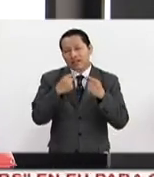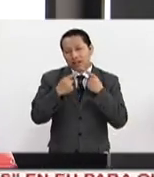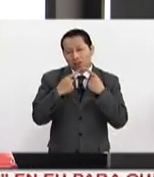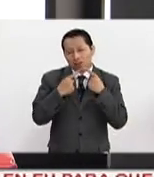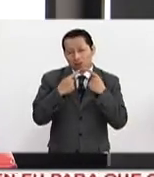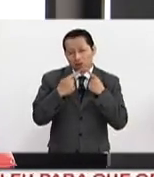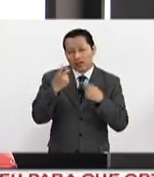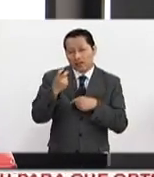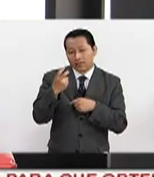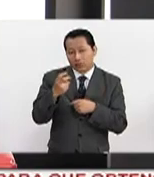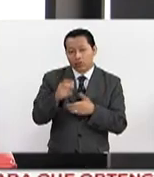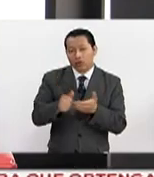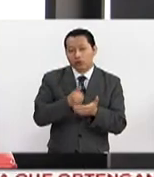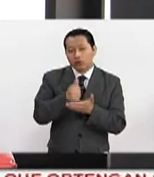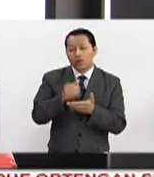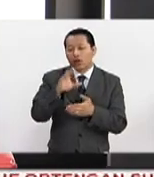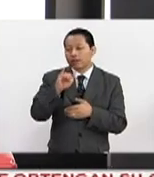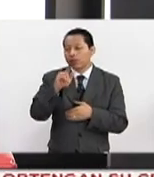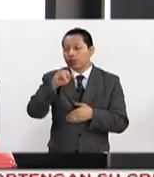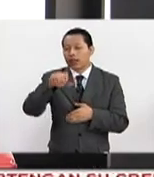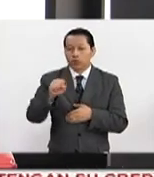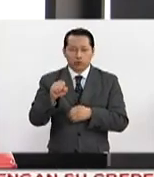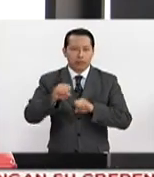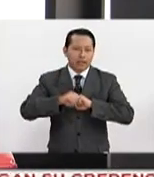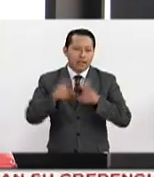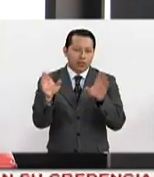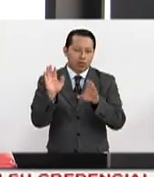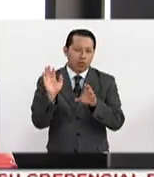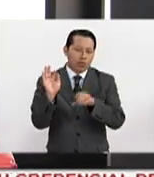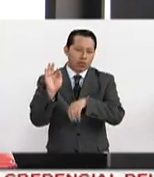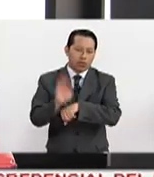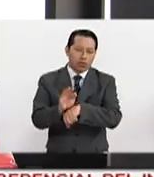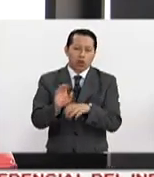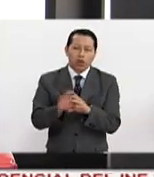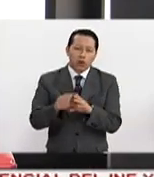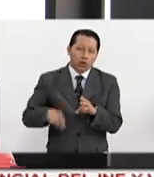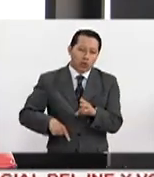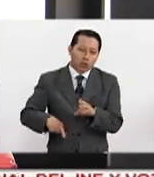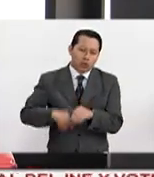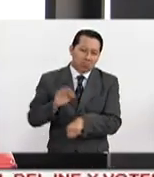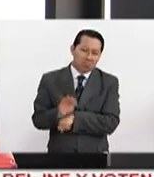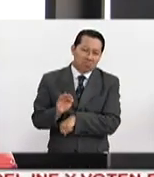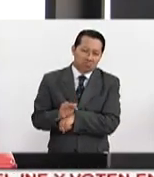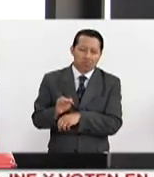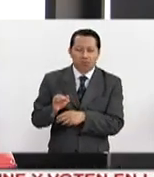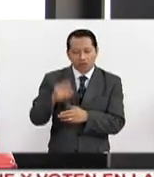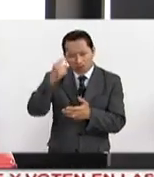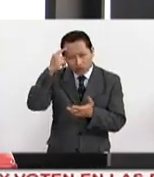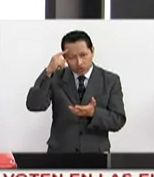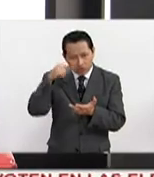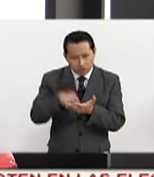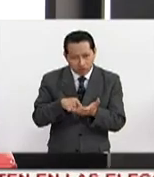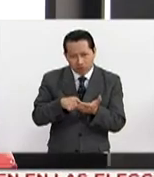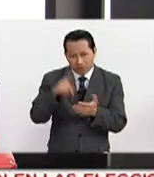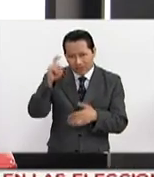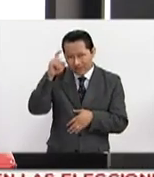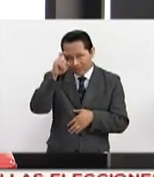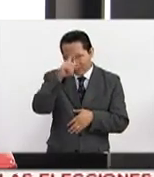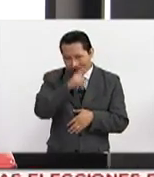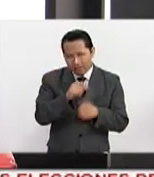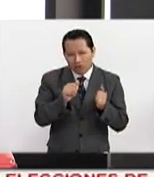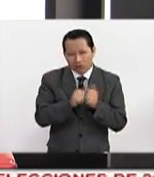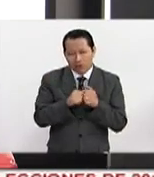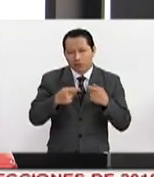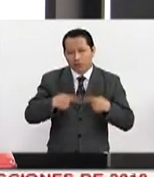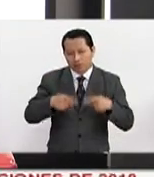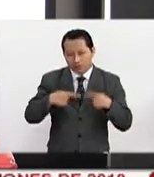Y en ese sentido, Ciudadanos ha sido muy claro y están del lado del gobierno. Y yo creo que difícilmente con